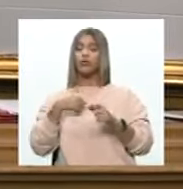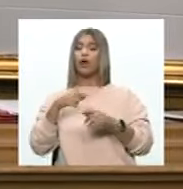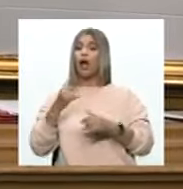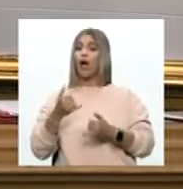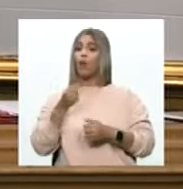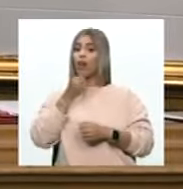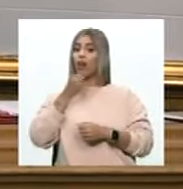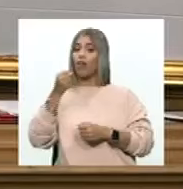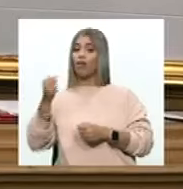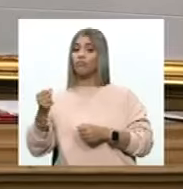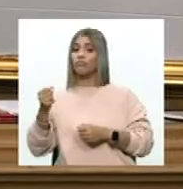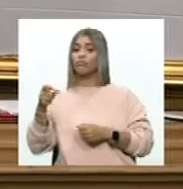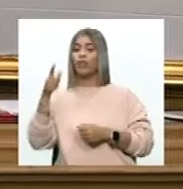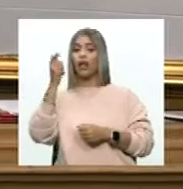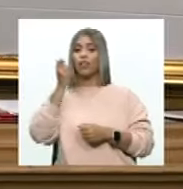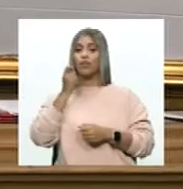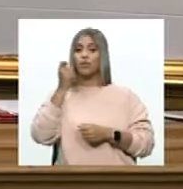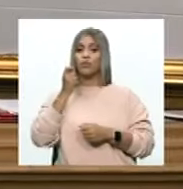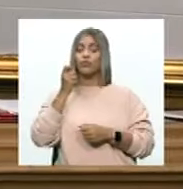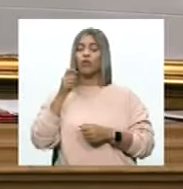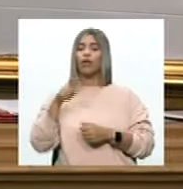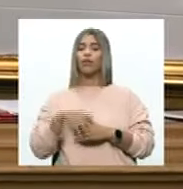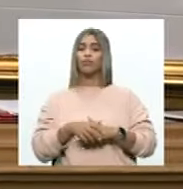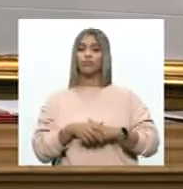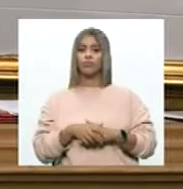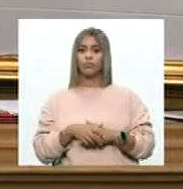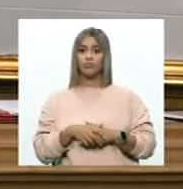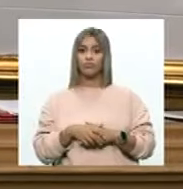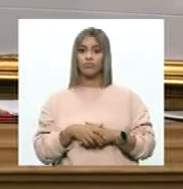palabra a la diputada Carolina García Carreño.